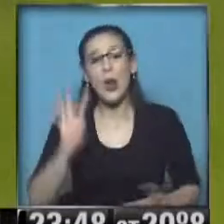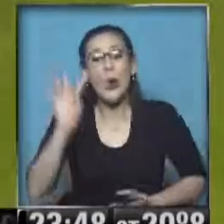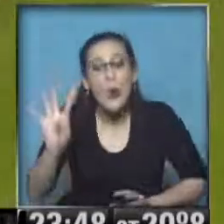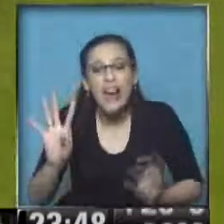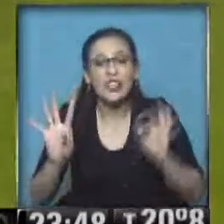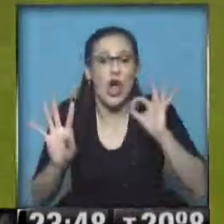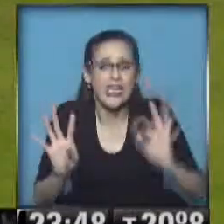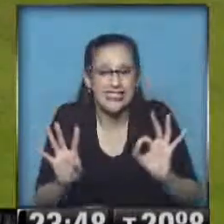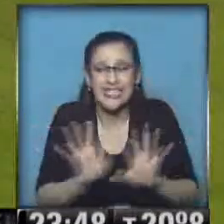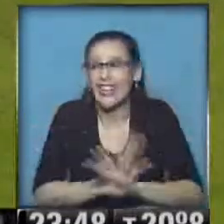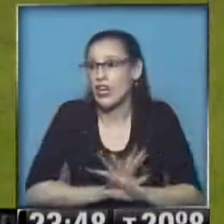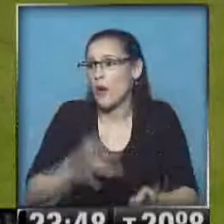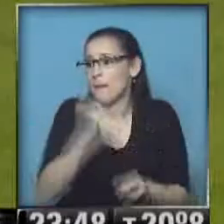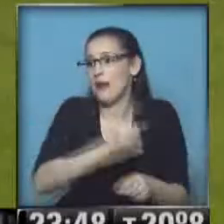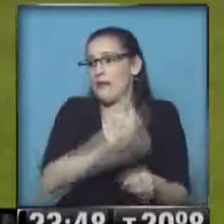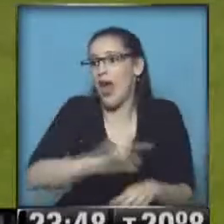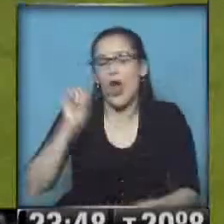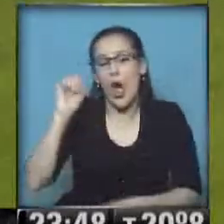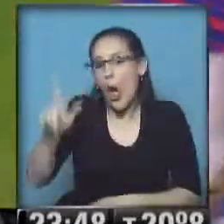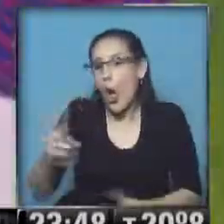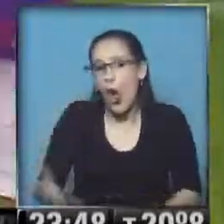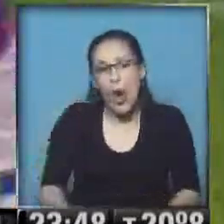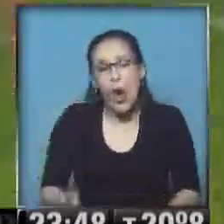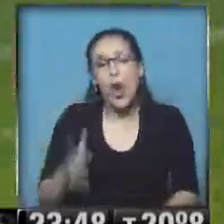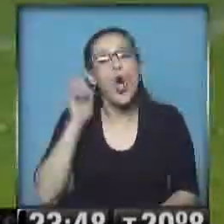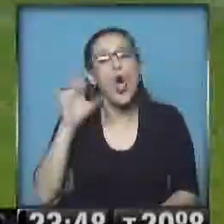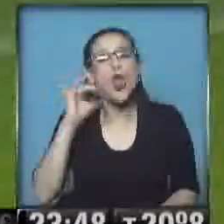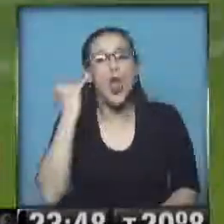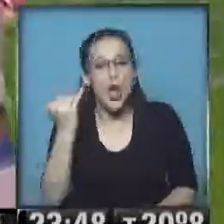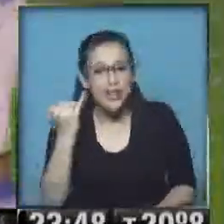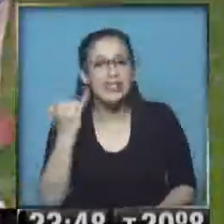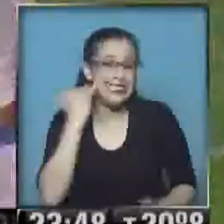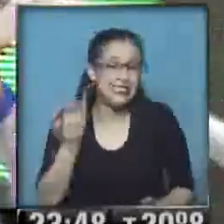El primero, este golazo de cabeza de Godoy. 11 minutos de la primera etapa.